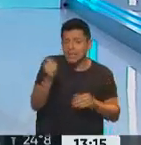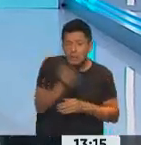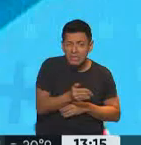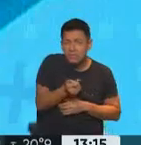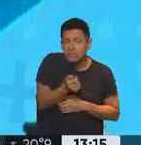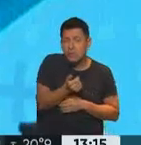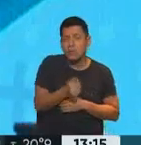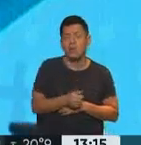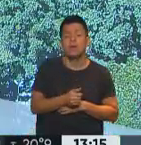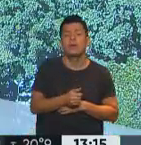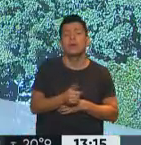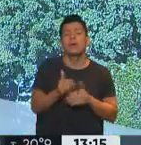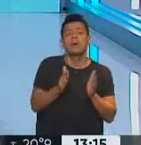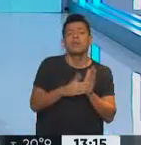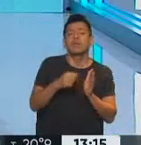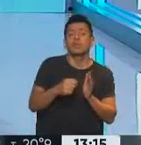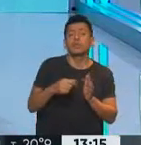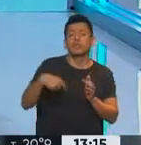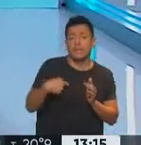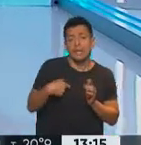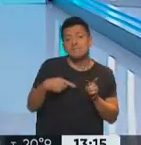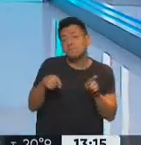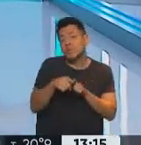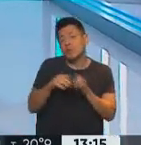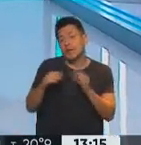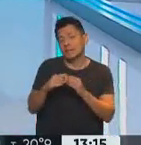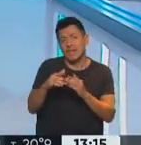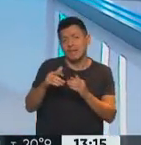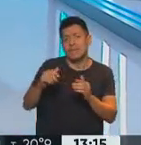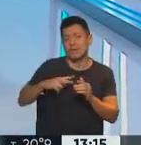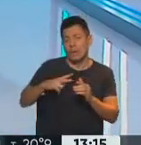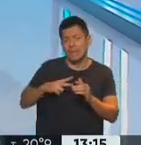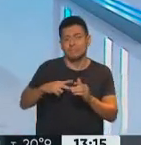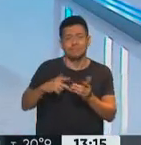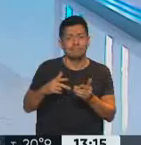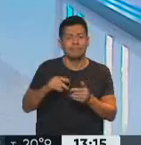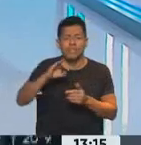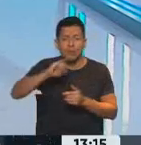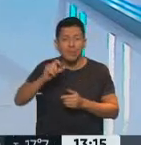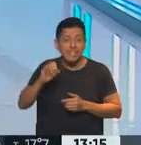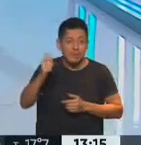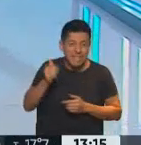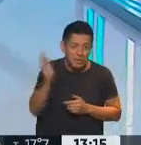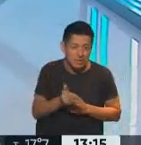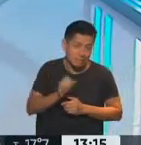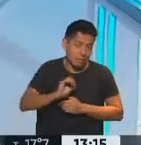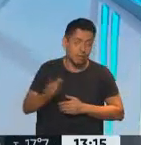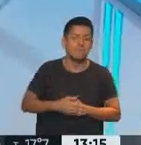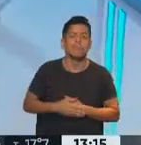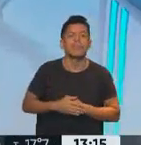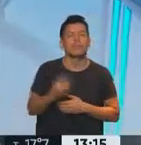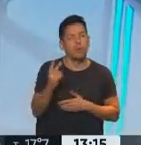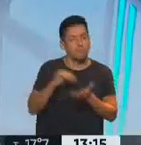poco y monotributo social lo mismo que casas particulares 0,06 por ciento y para peor vamos a finalizar con dos